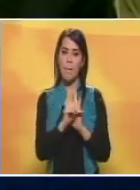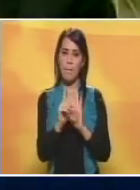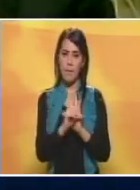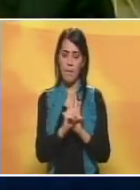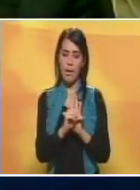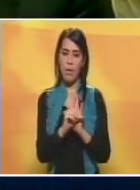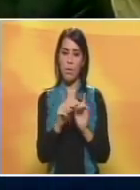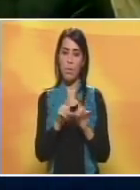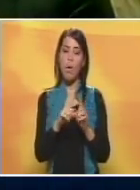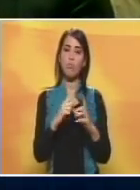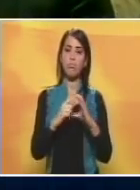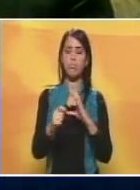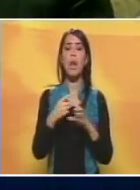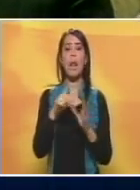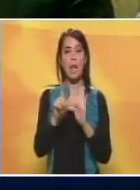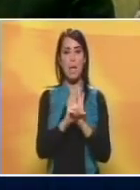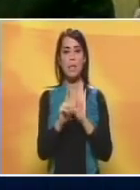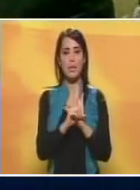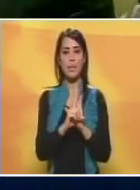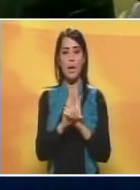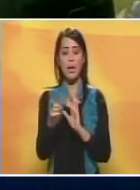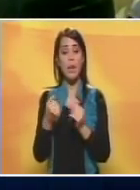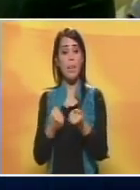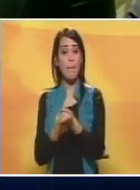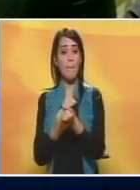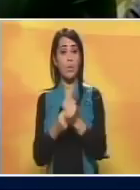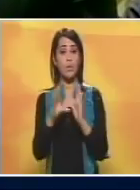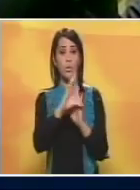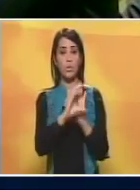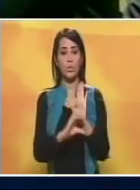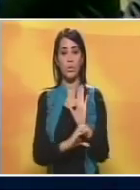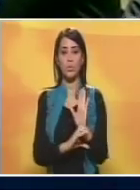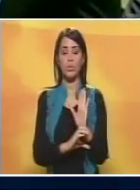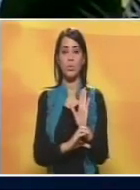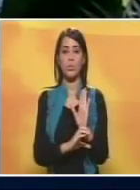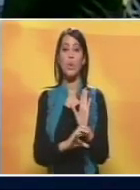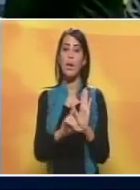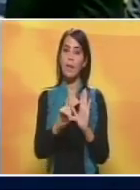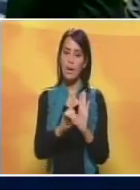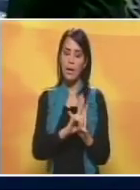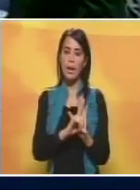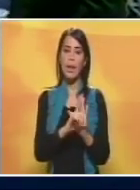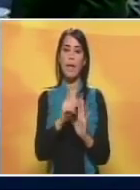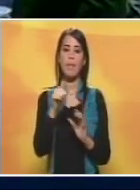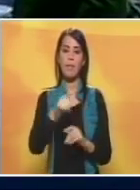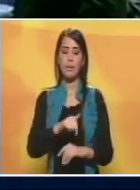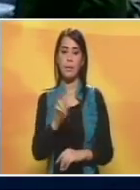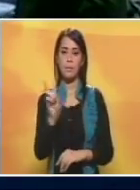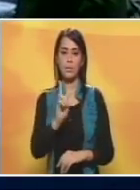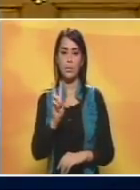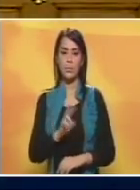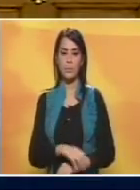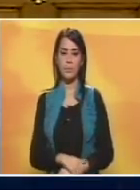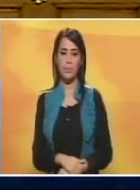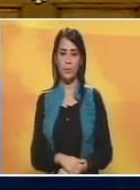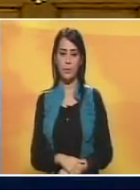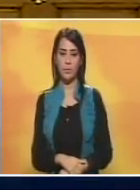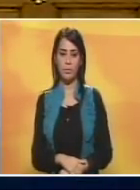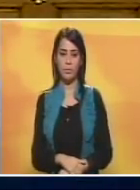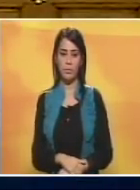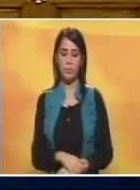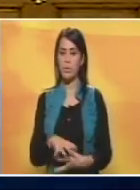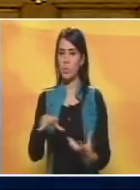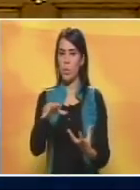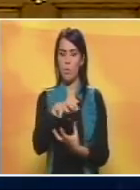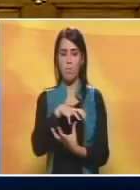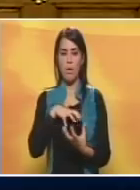legalmente bajo el amparo de nuestra Constitución y de las leyes de la República, sin que incurran en